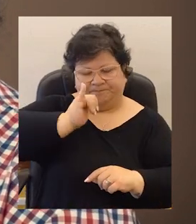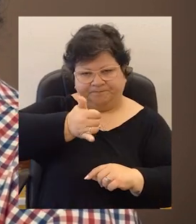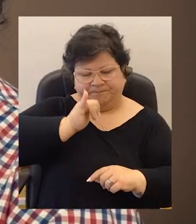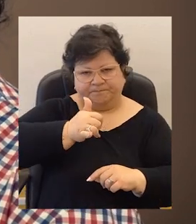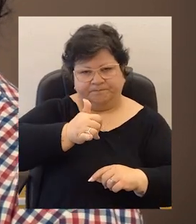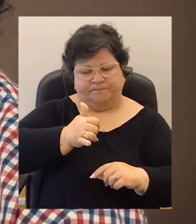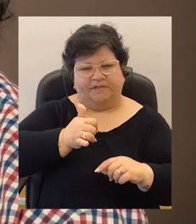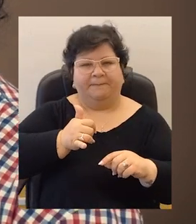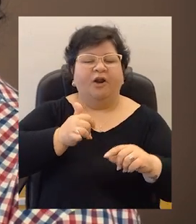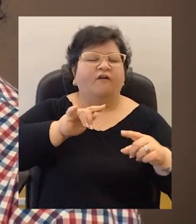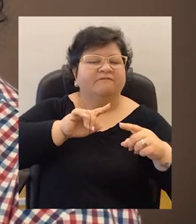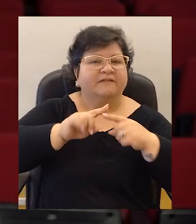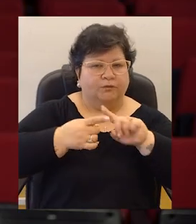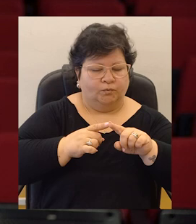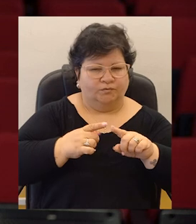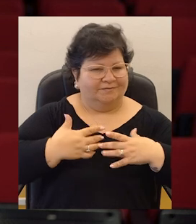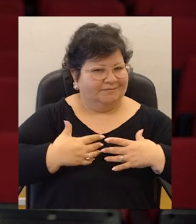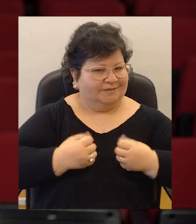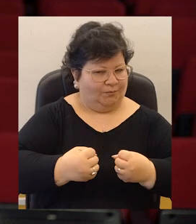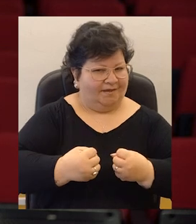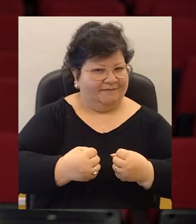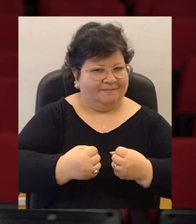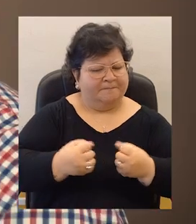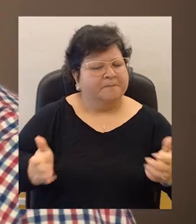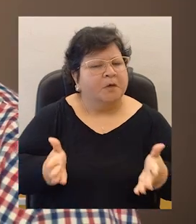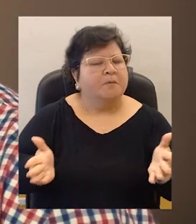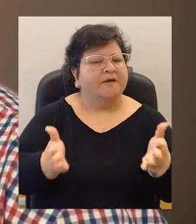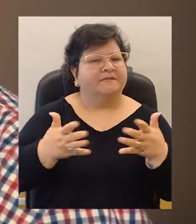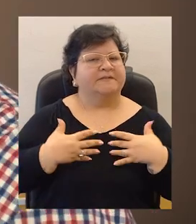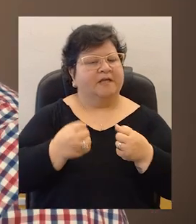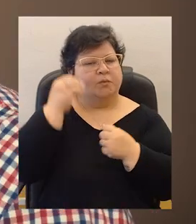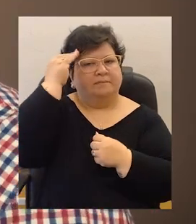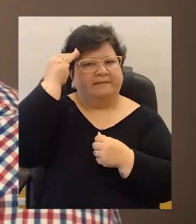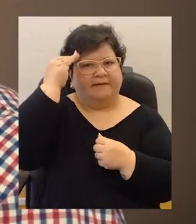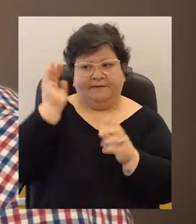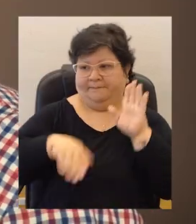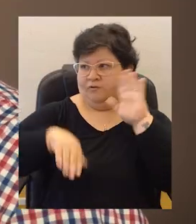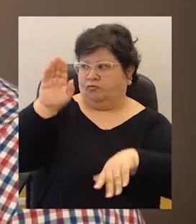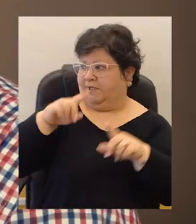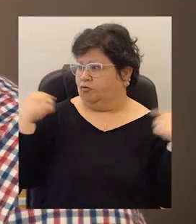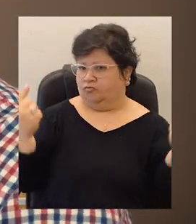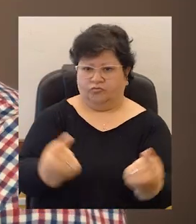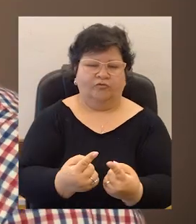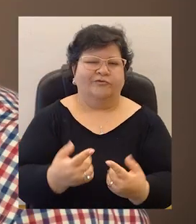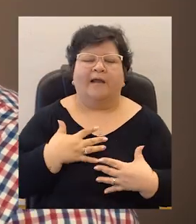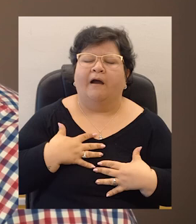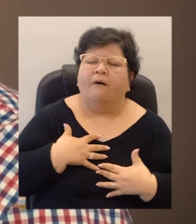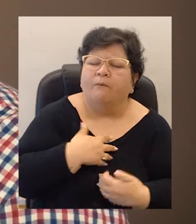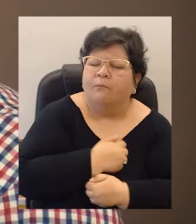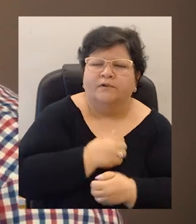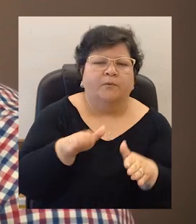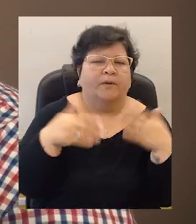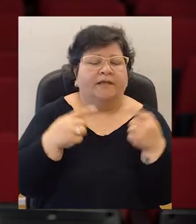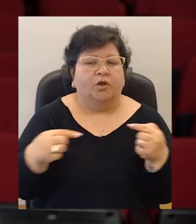vínculos saludables promueven la salud mental la mayoría de nosotros cuando ha vivido una situación de angustia por cualquier motivo